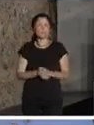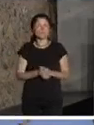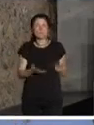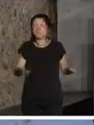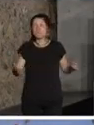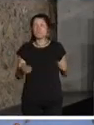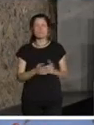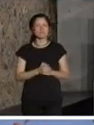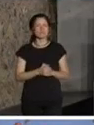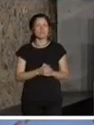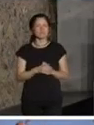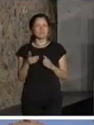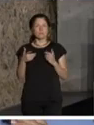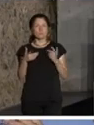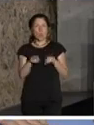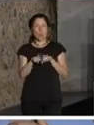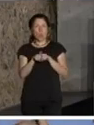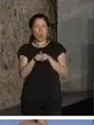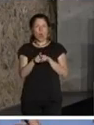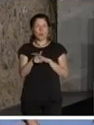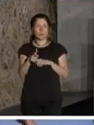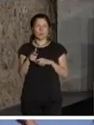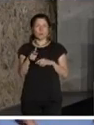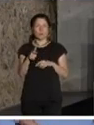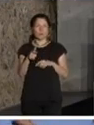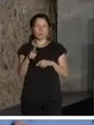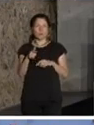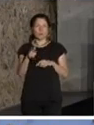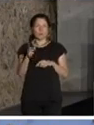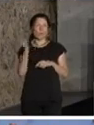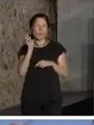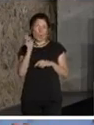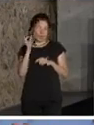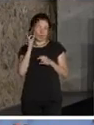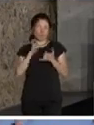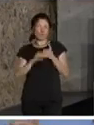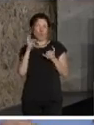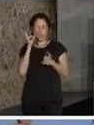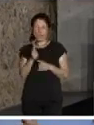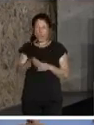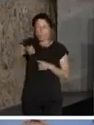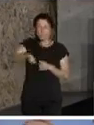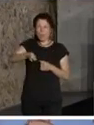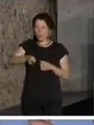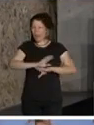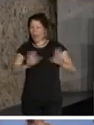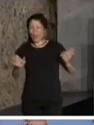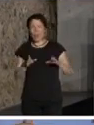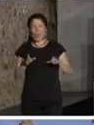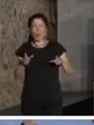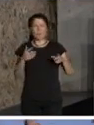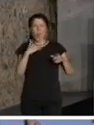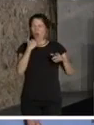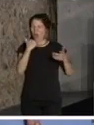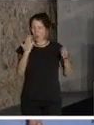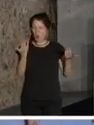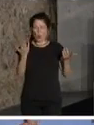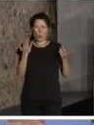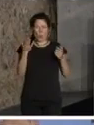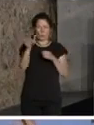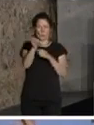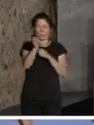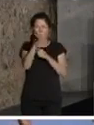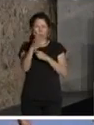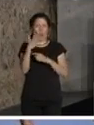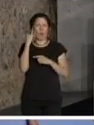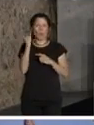ni la decencia de ir al darle el pésame a su viuda ni han tenido la decencia de ir a poner una valla azul de esas con